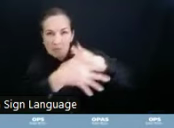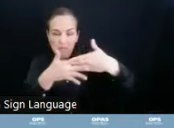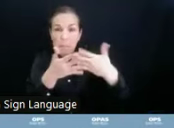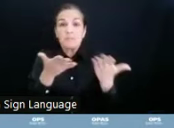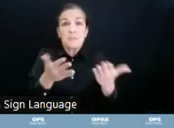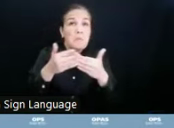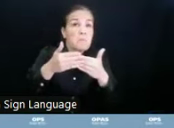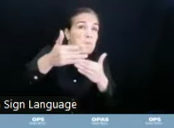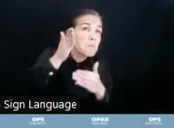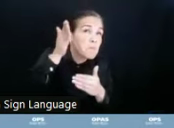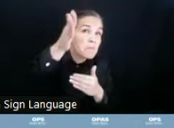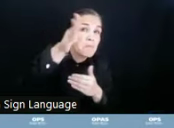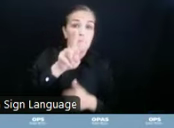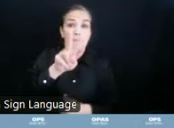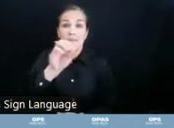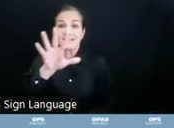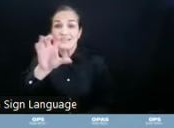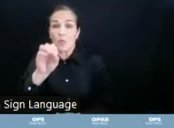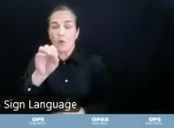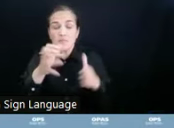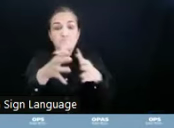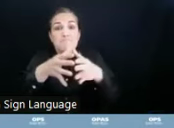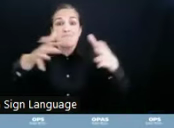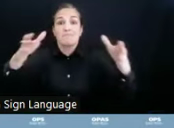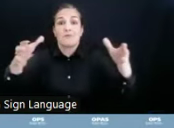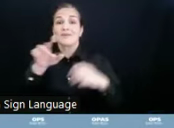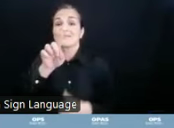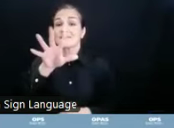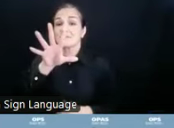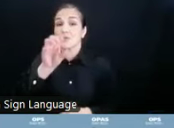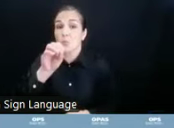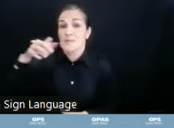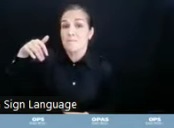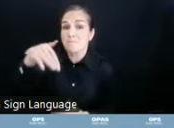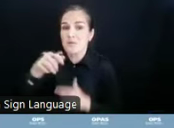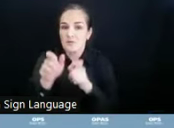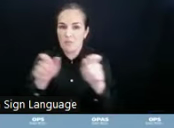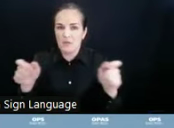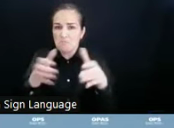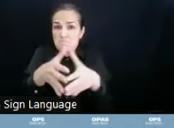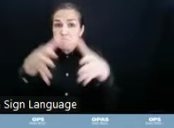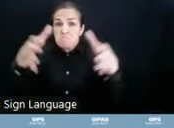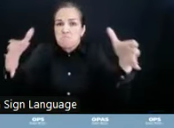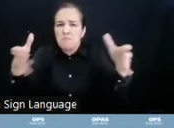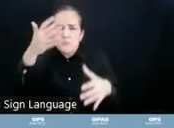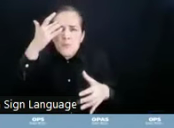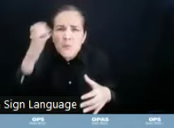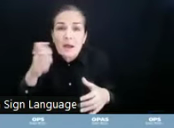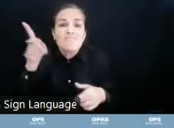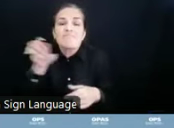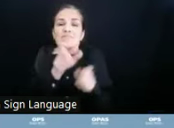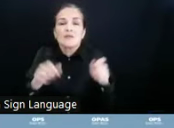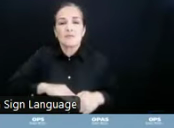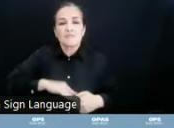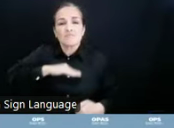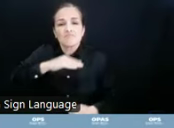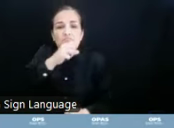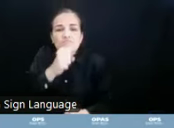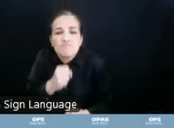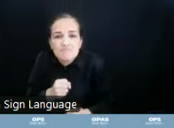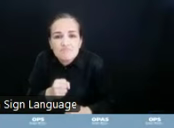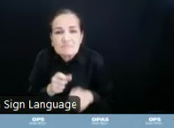that este for número suba hasta 2050, 150 this millones de figure personas, will debido increase to sobre todo 150 tanto al million, envejecimiento de la particularly población due to como